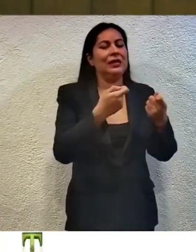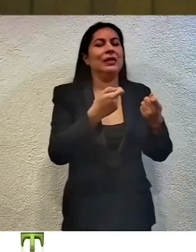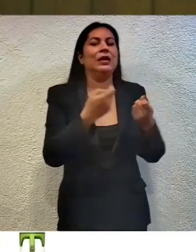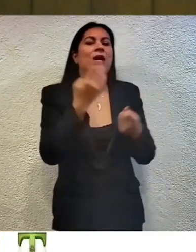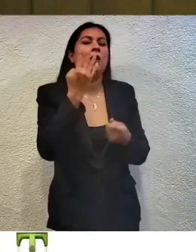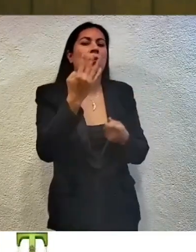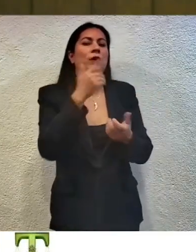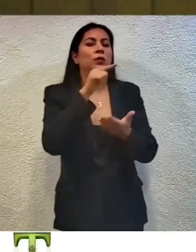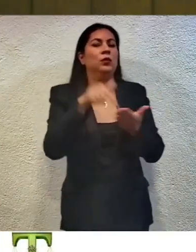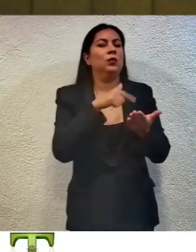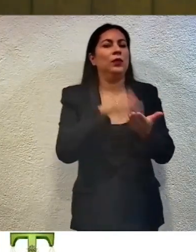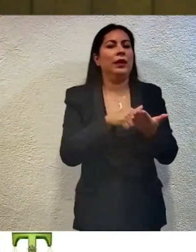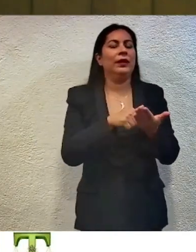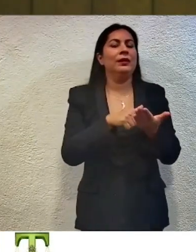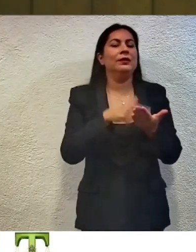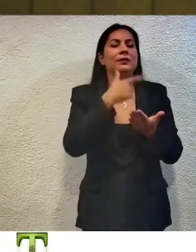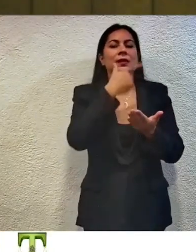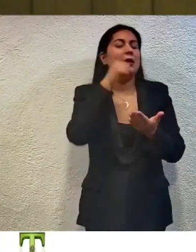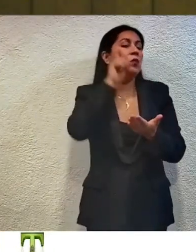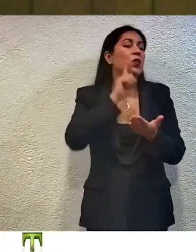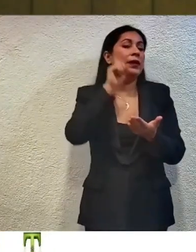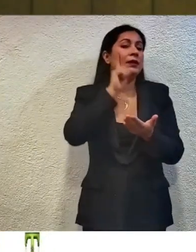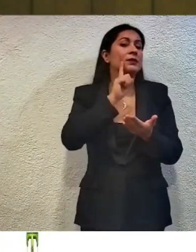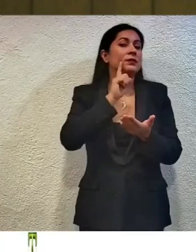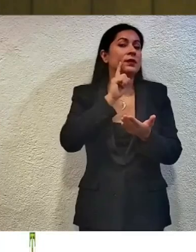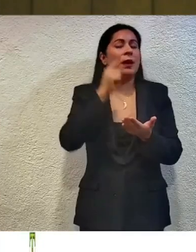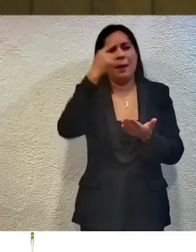4 curules al género femenino